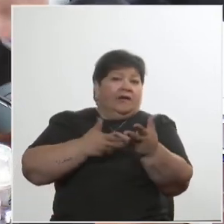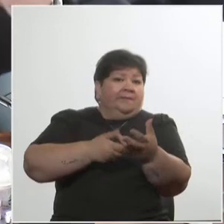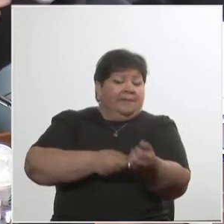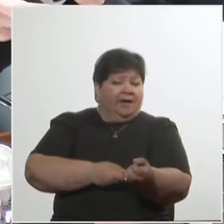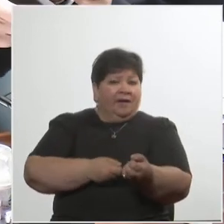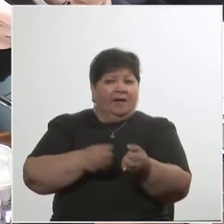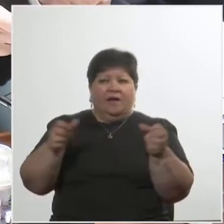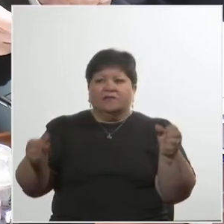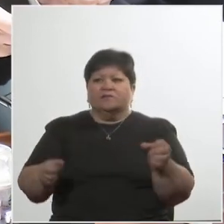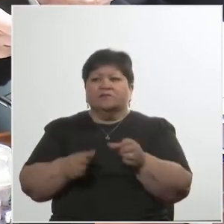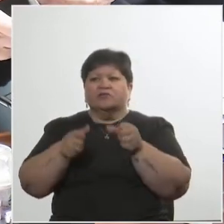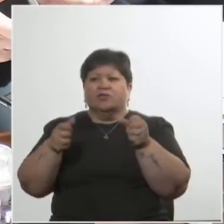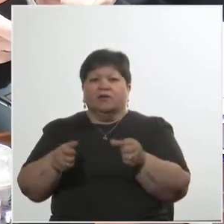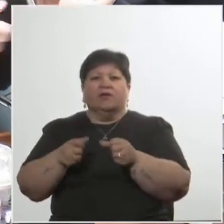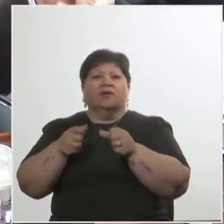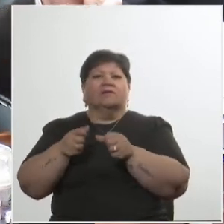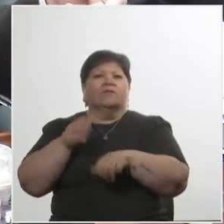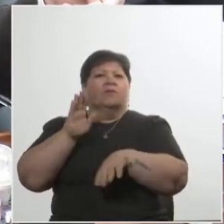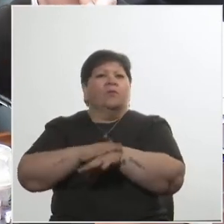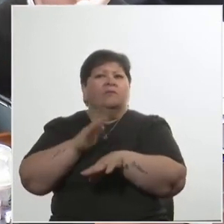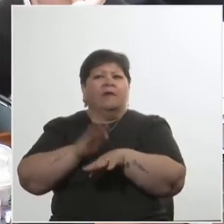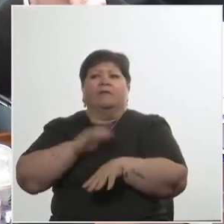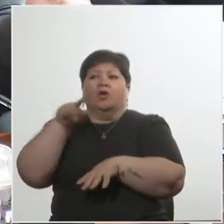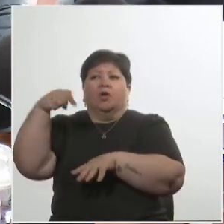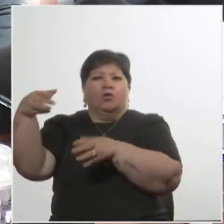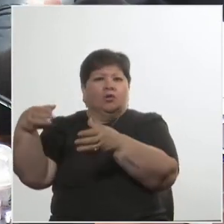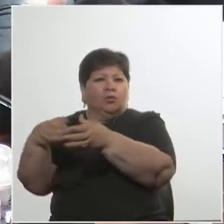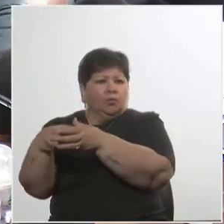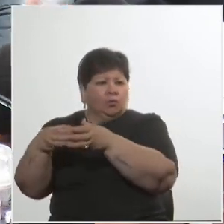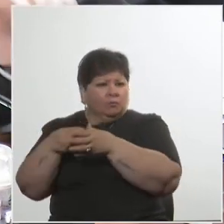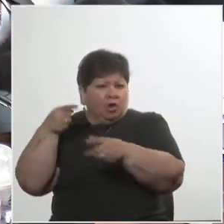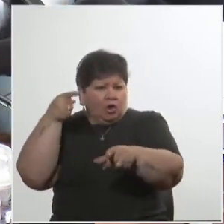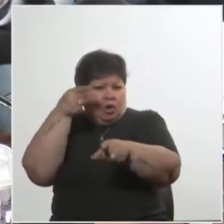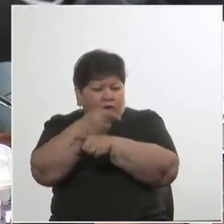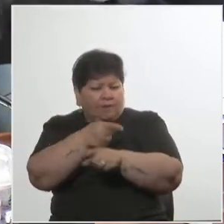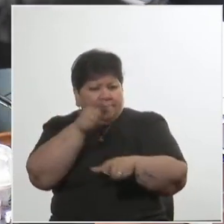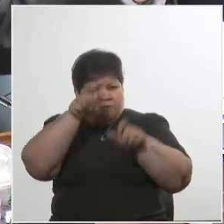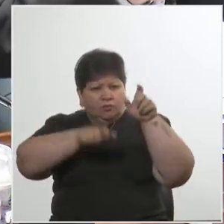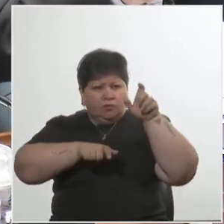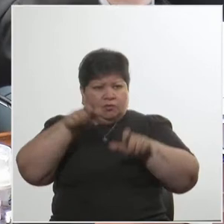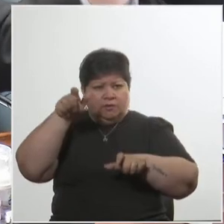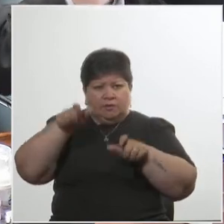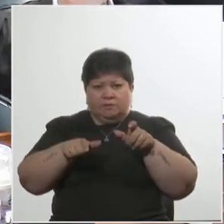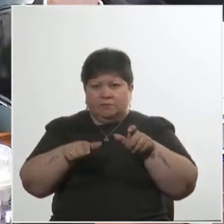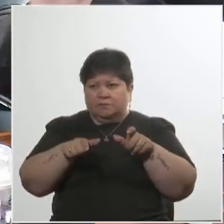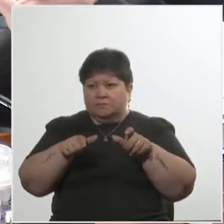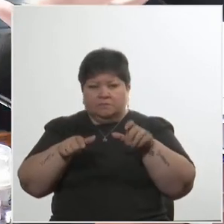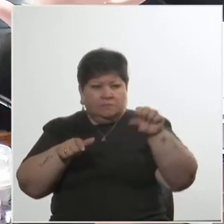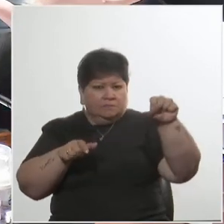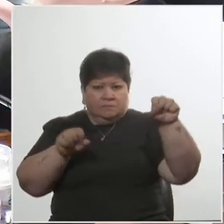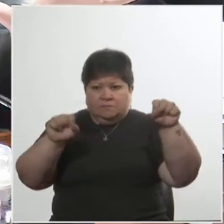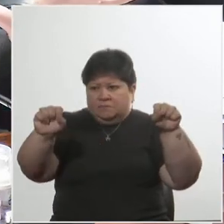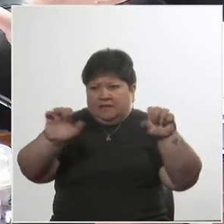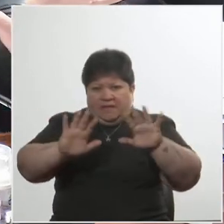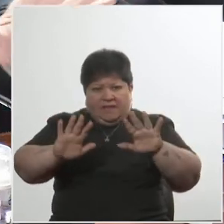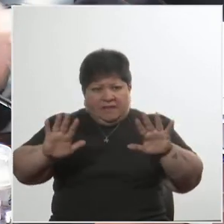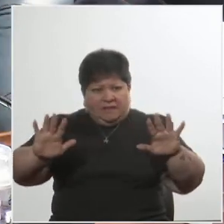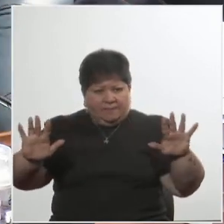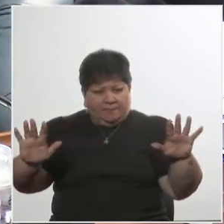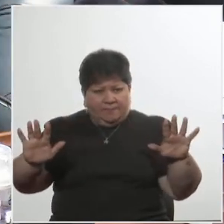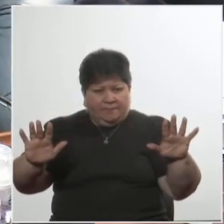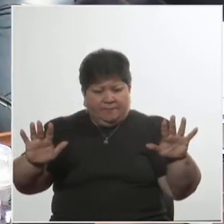grupos armados contra personas del signo y orientación que sea